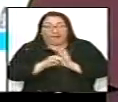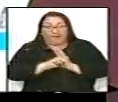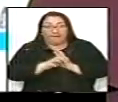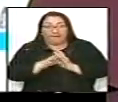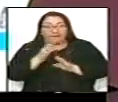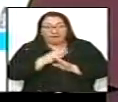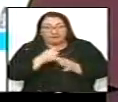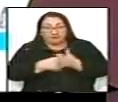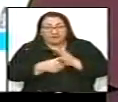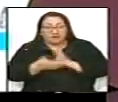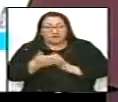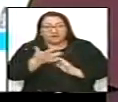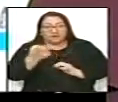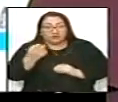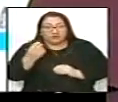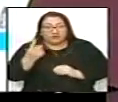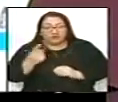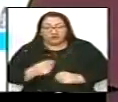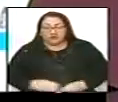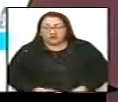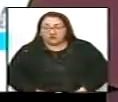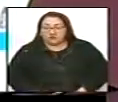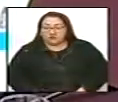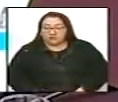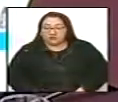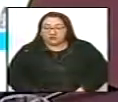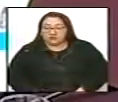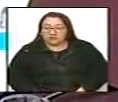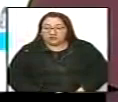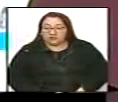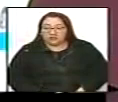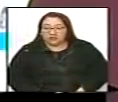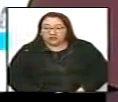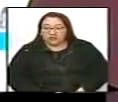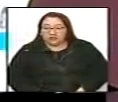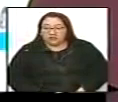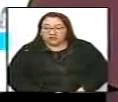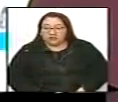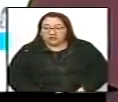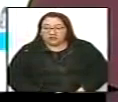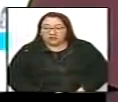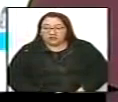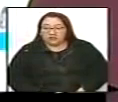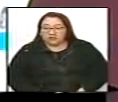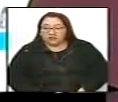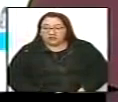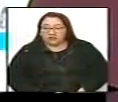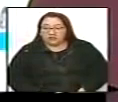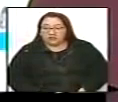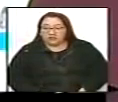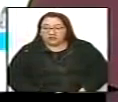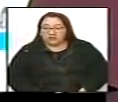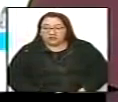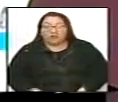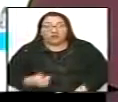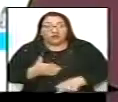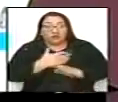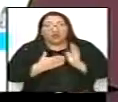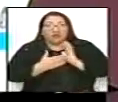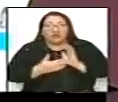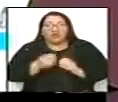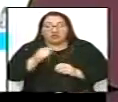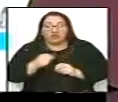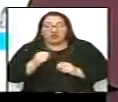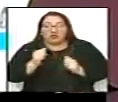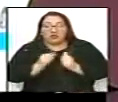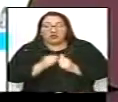que fue archivada, la 301, fue presentada por mi despacho junto con el congresista Paz. Y fue presentada, señor